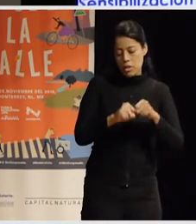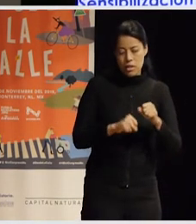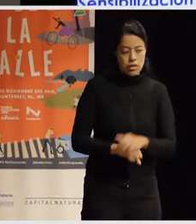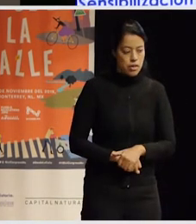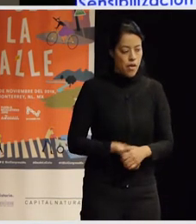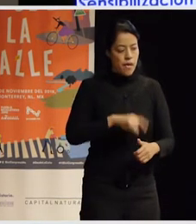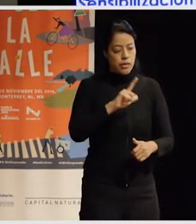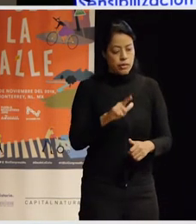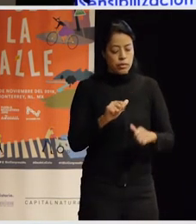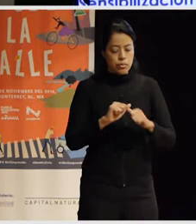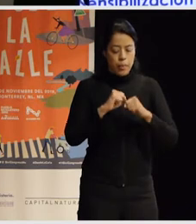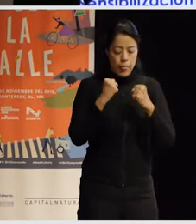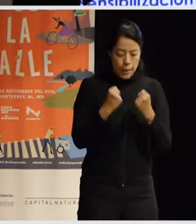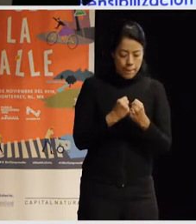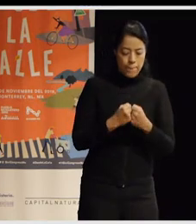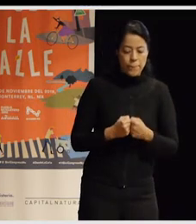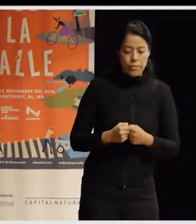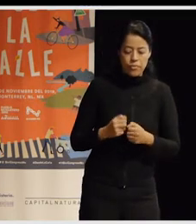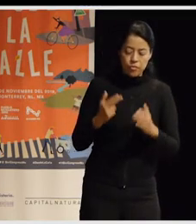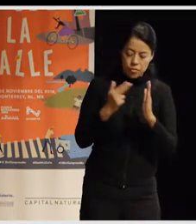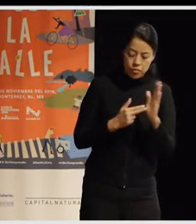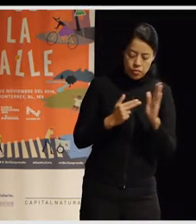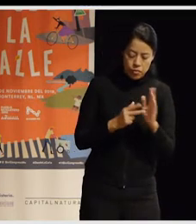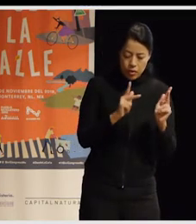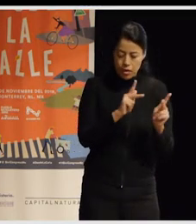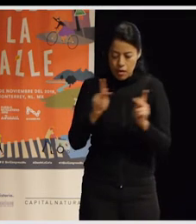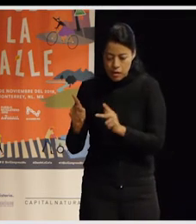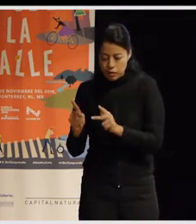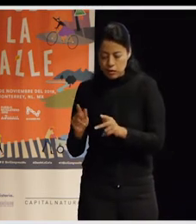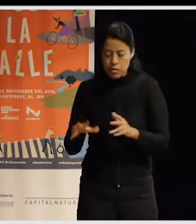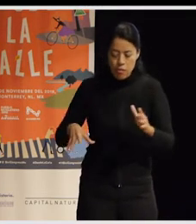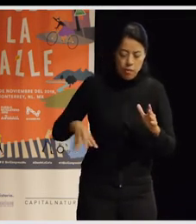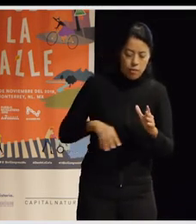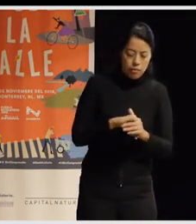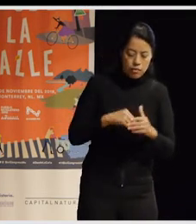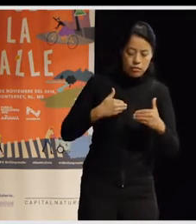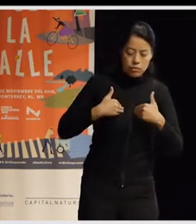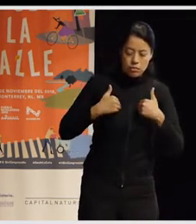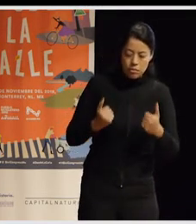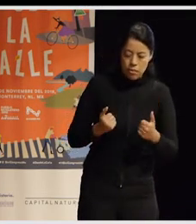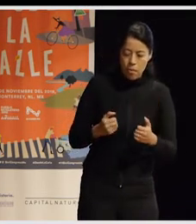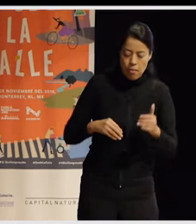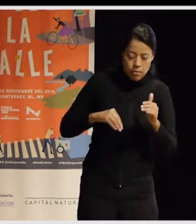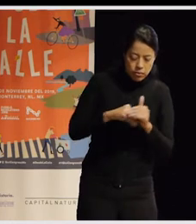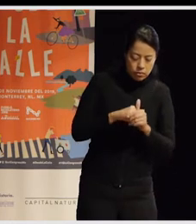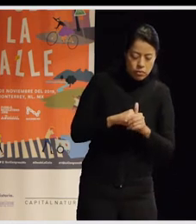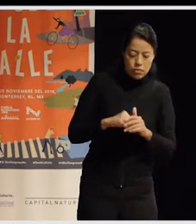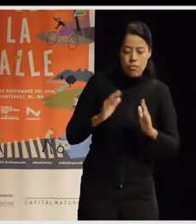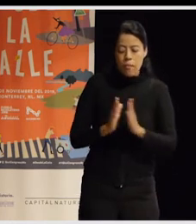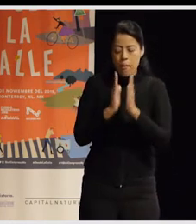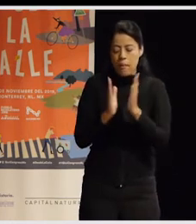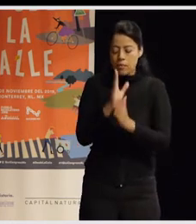en la parte social se generan talleres de planeación y de sensibilización principalmente participan los